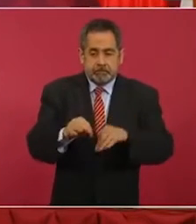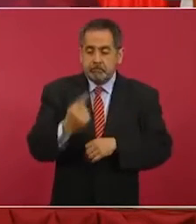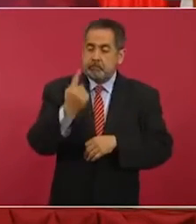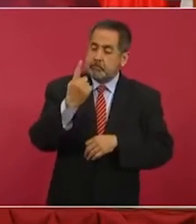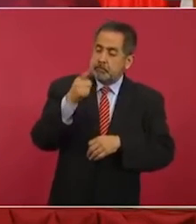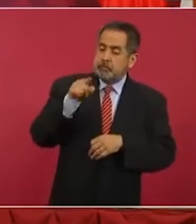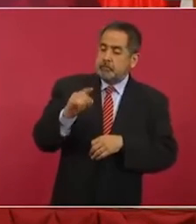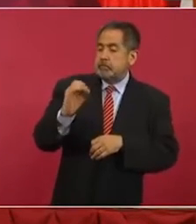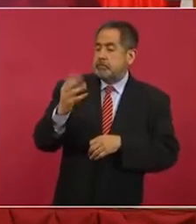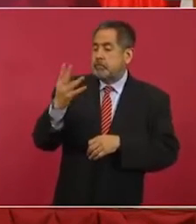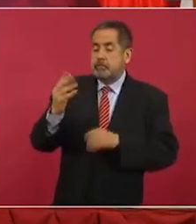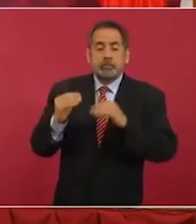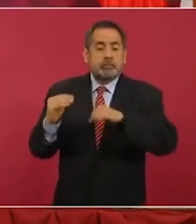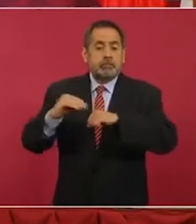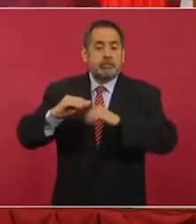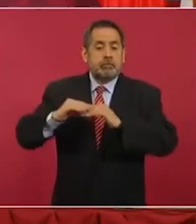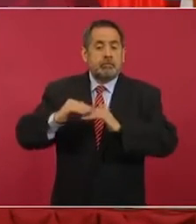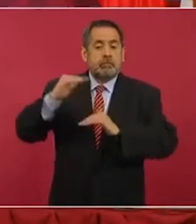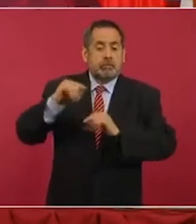1.04 de incremento.